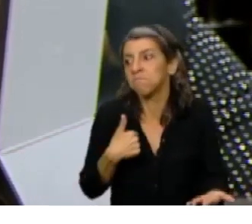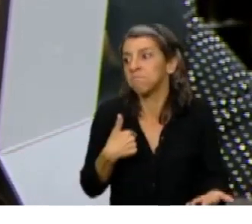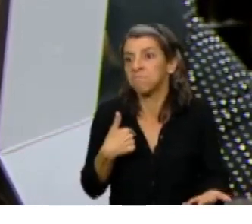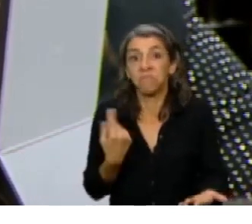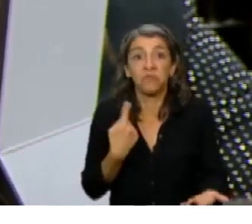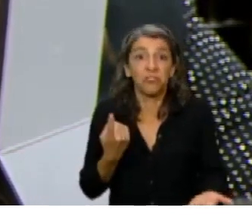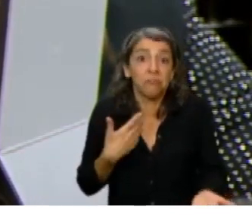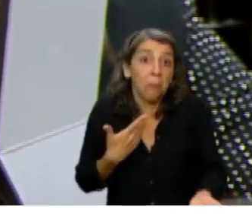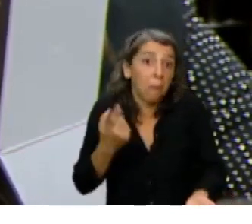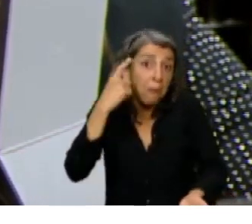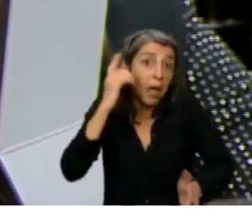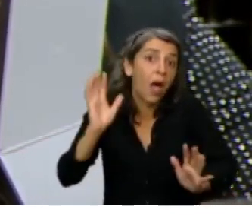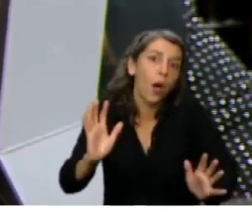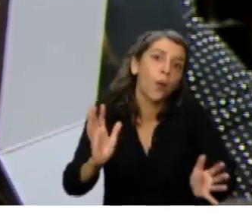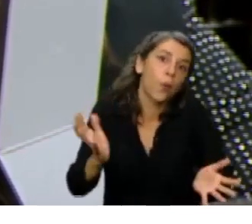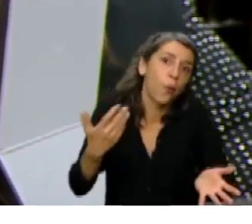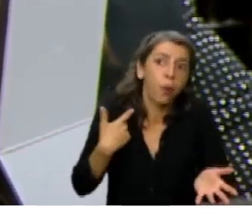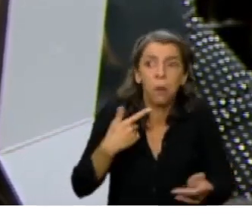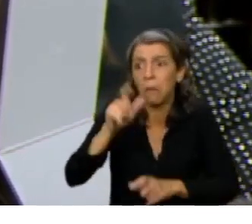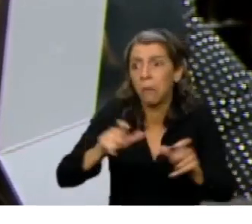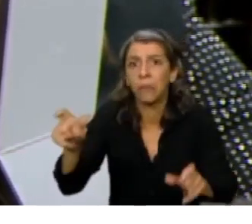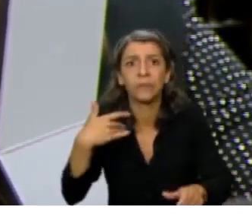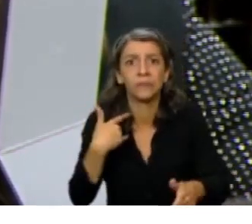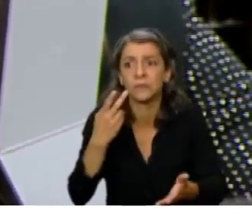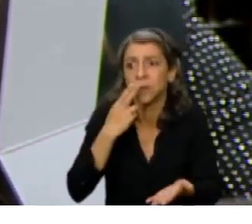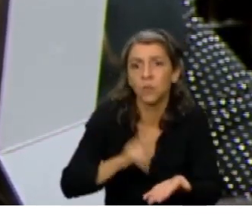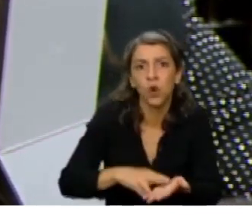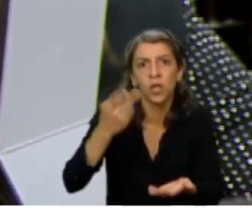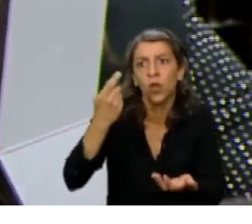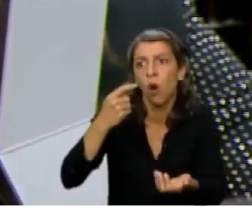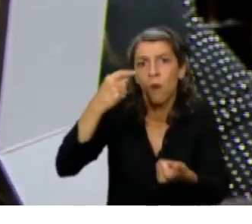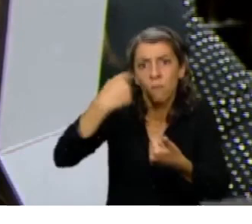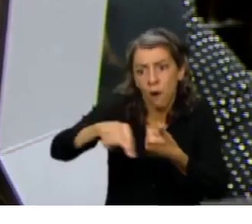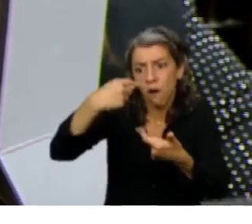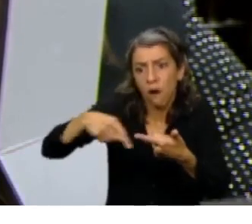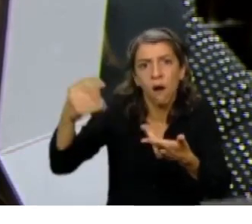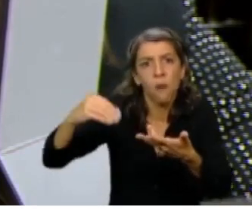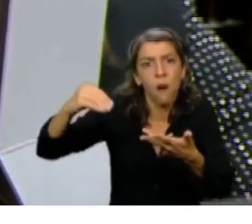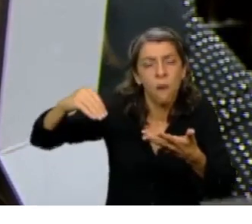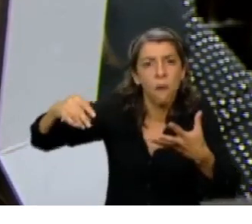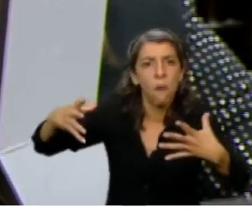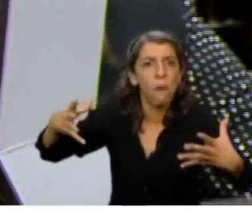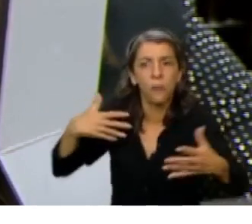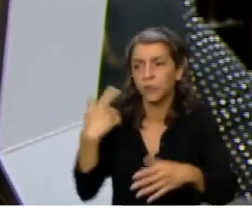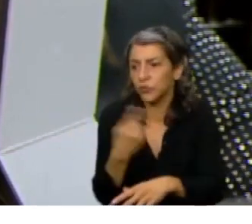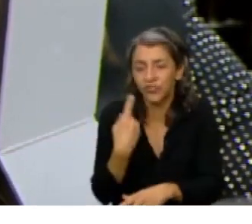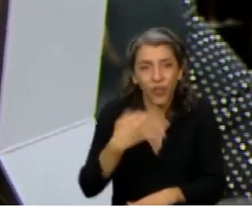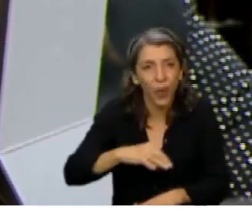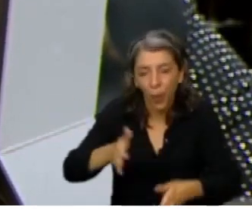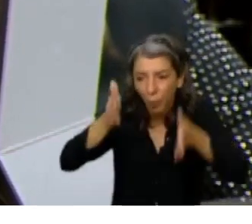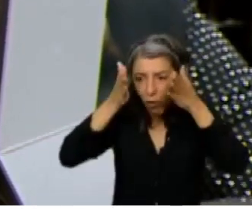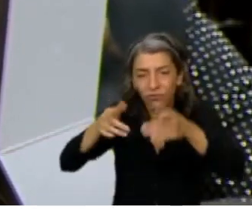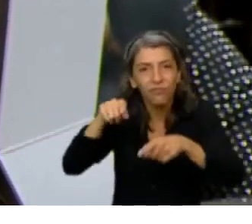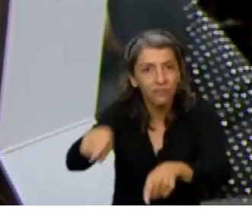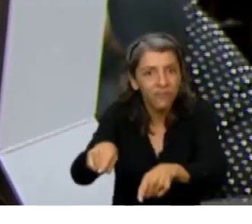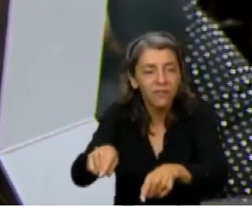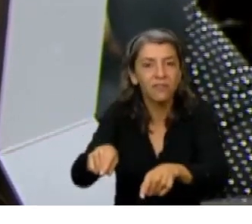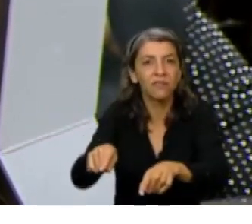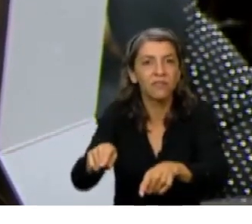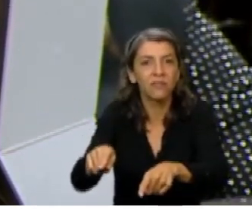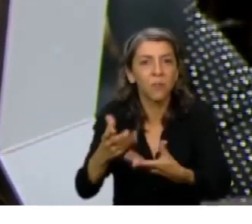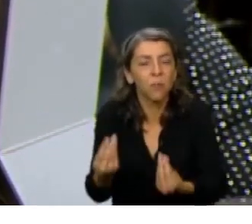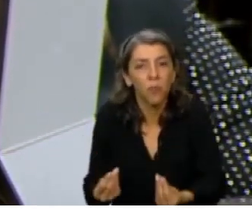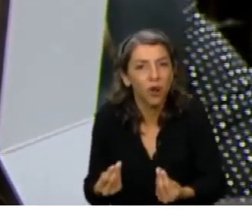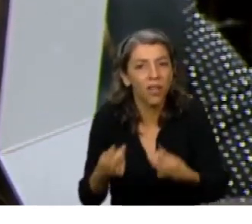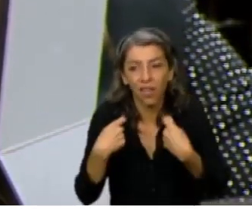una sociedad que no da más de pagar impuestos, que deberían ser la obsesión nuestra como representantes del pueblo, el